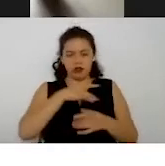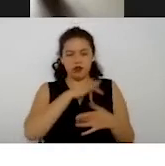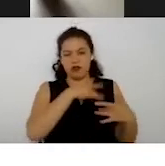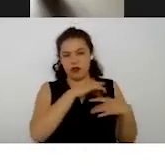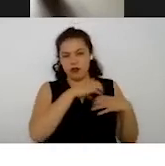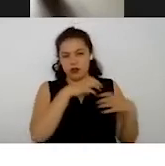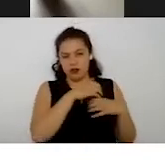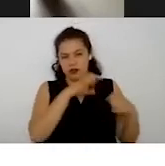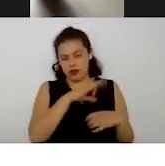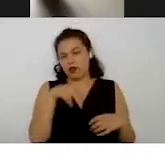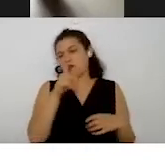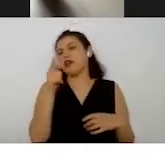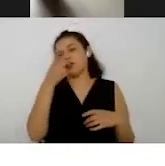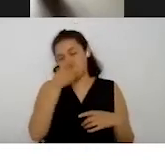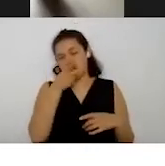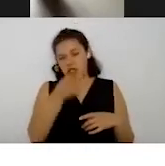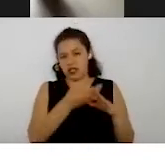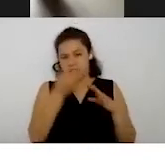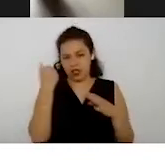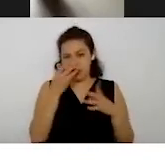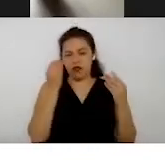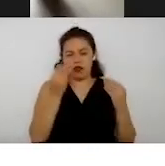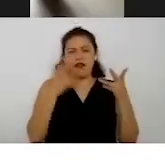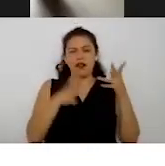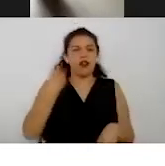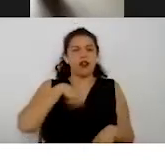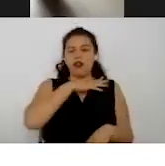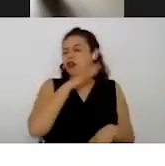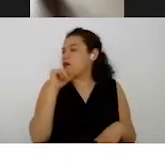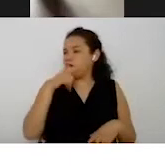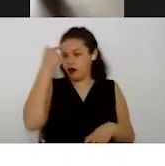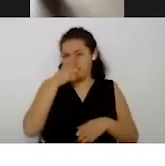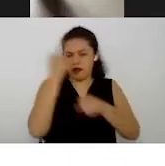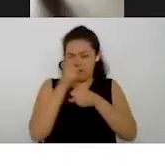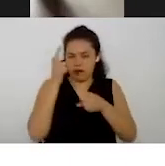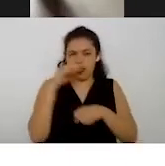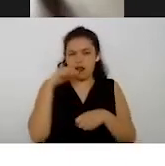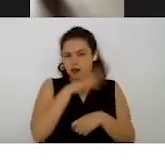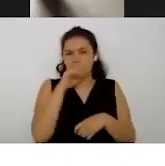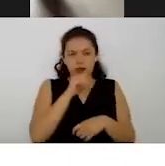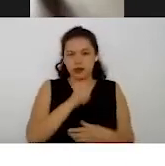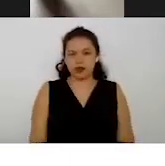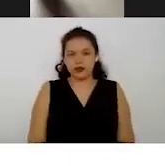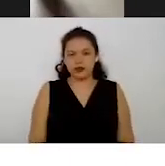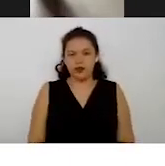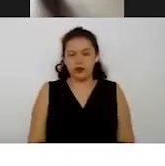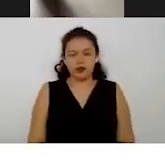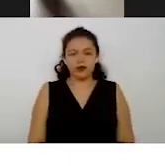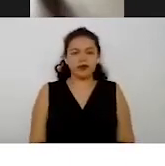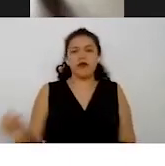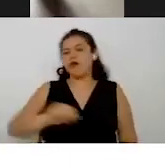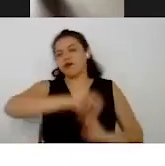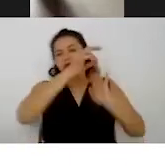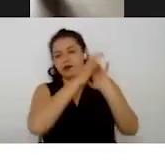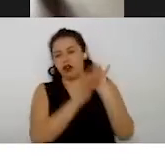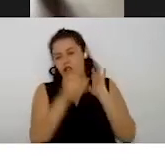Sin embargo, como habías comentado, muchas veces no nos va a ser posible identificar el pulso a la primera. ¿Qué otros puntos habíamos comentado para